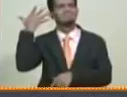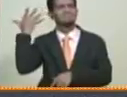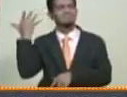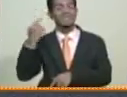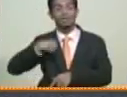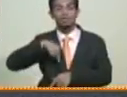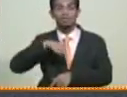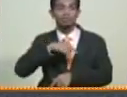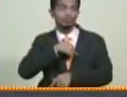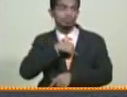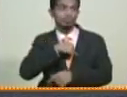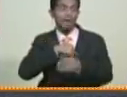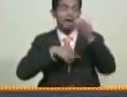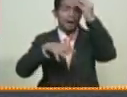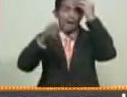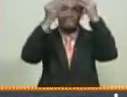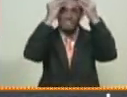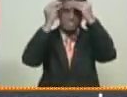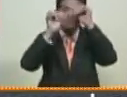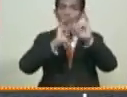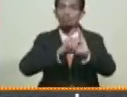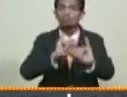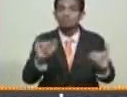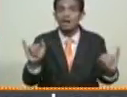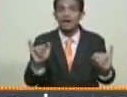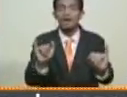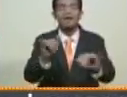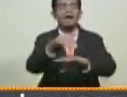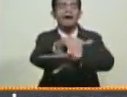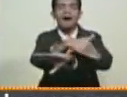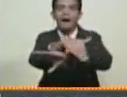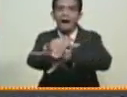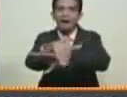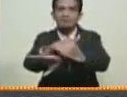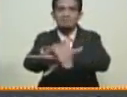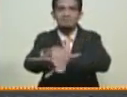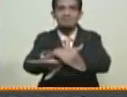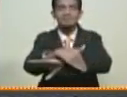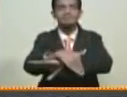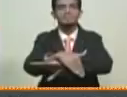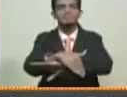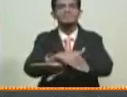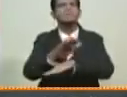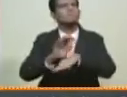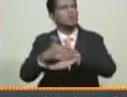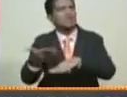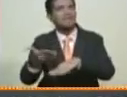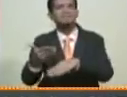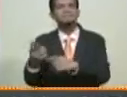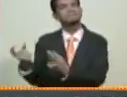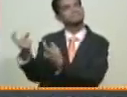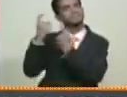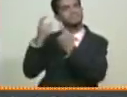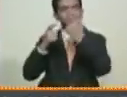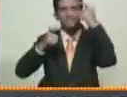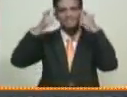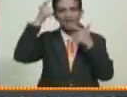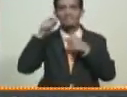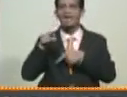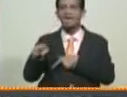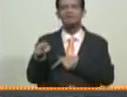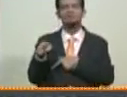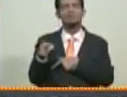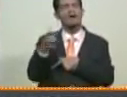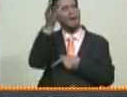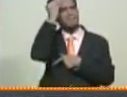aprendido a golpes, ¿eh? Nosotros hemos aprendido en la calle, nosotros aprendimos con Chávez. Ellos no, ellos quieren aprender desde una